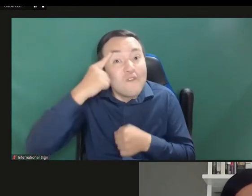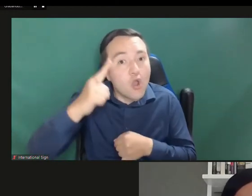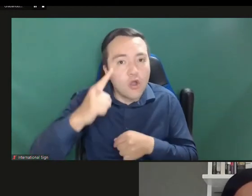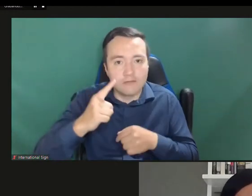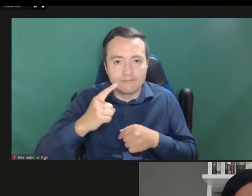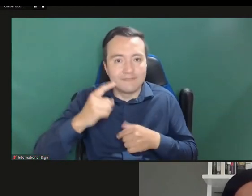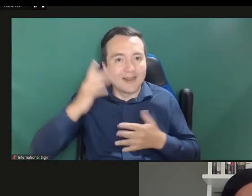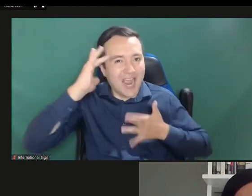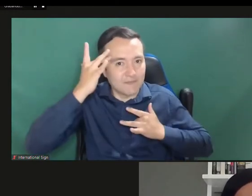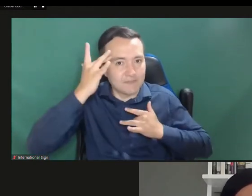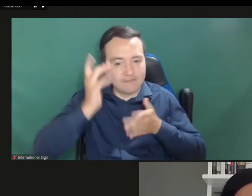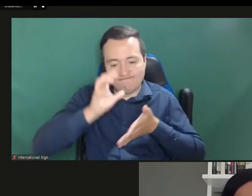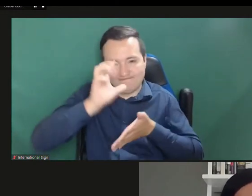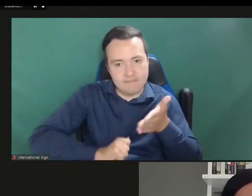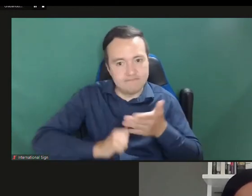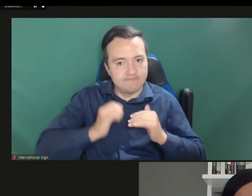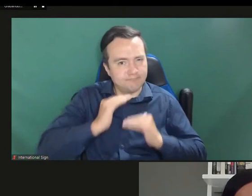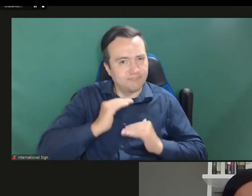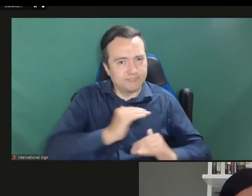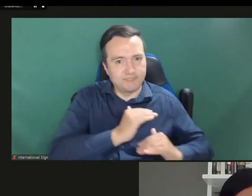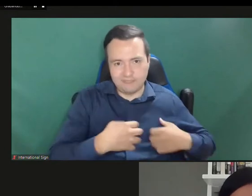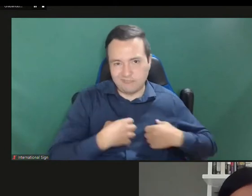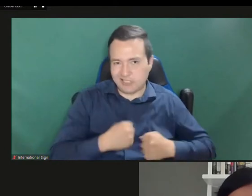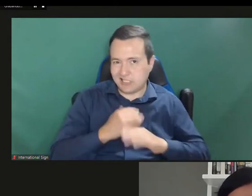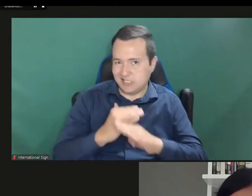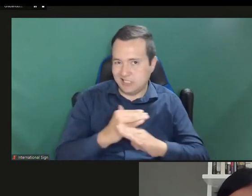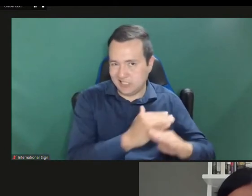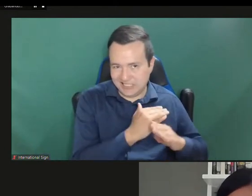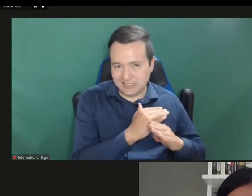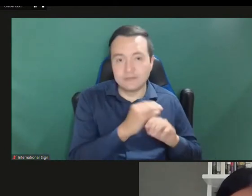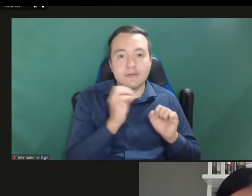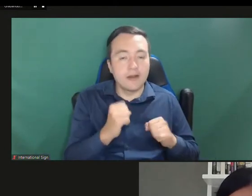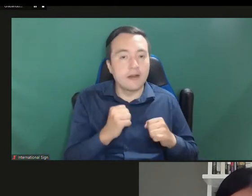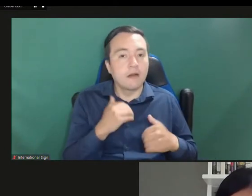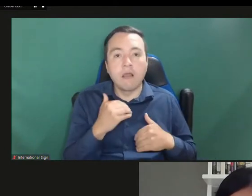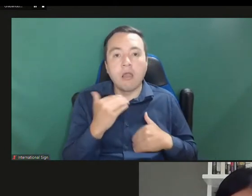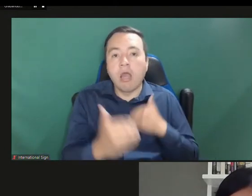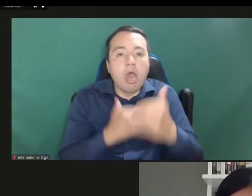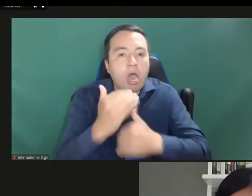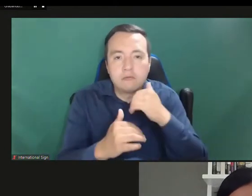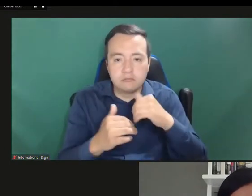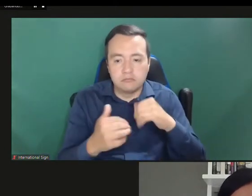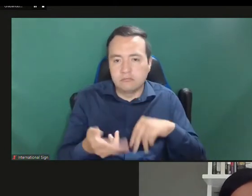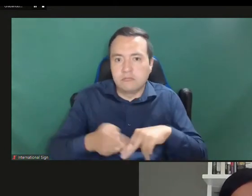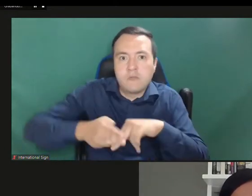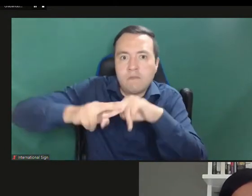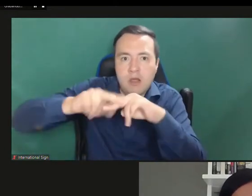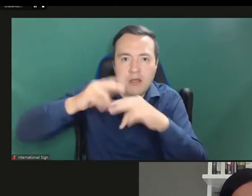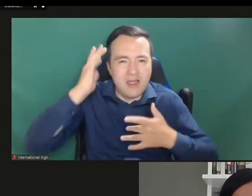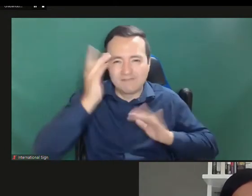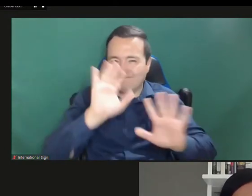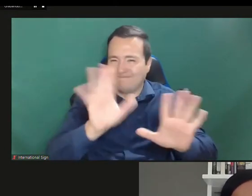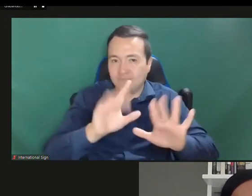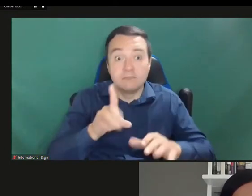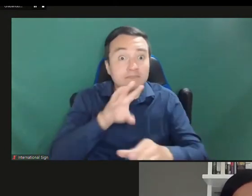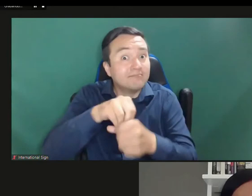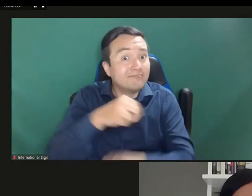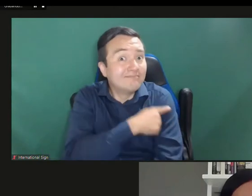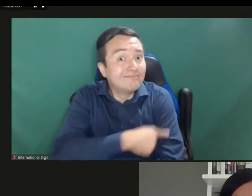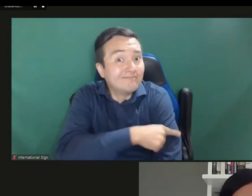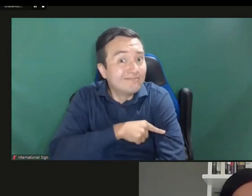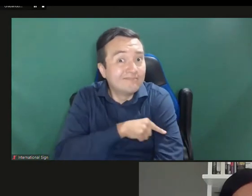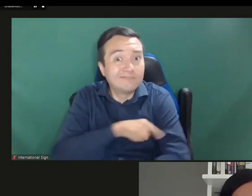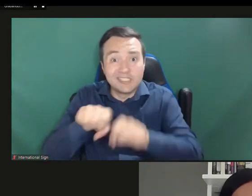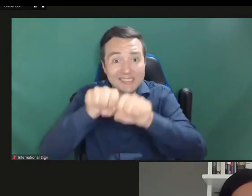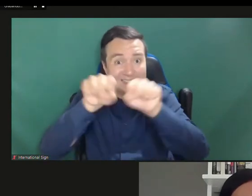salud pública y en medidas regulatorias para prevenir el aumento enfermedad nuestro sistema de salud colapsaron y si seguimos sin verdaderamente hacer medidas